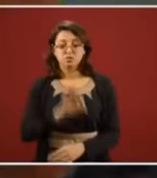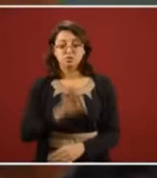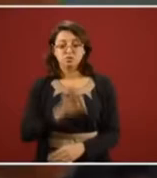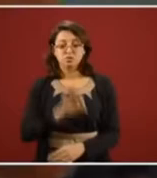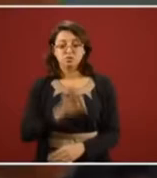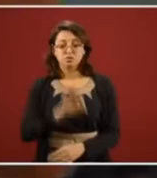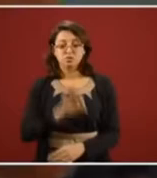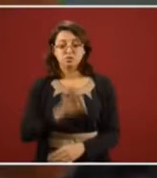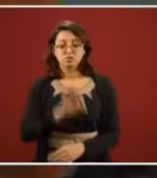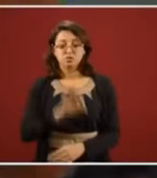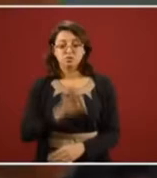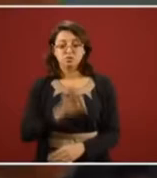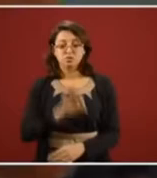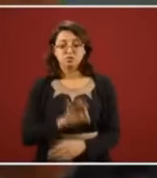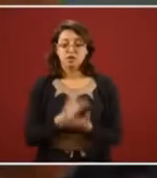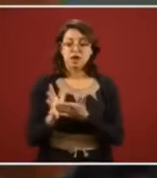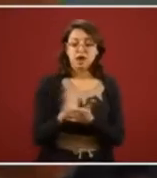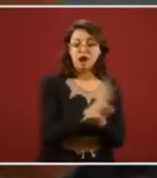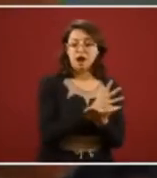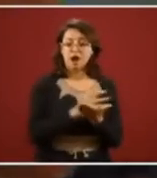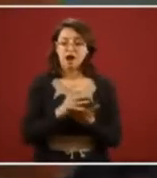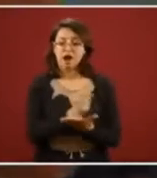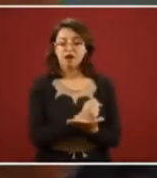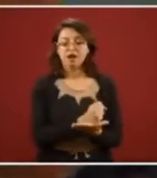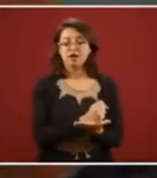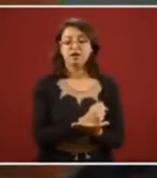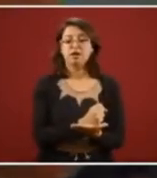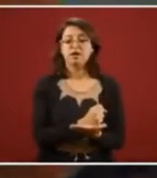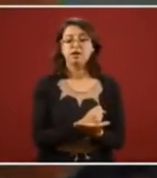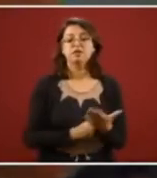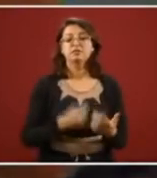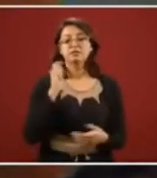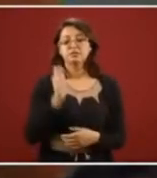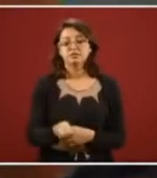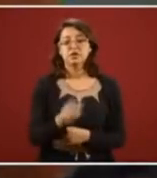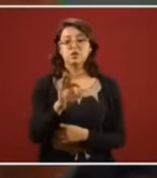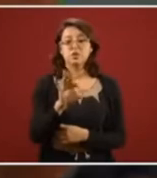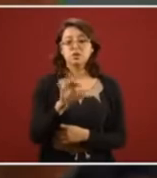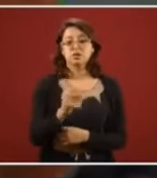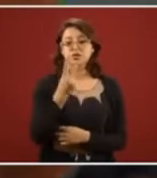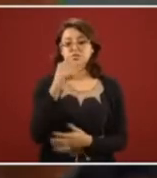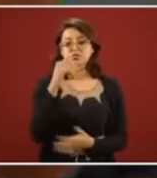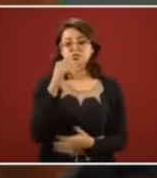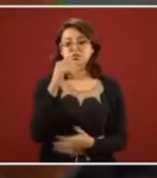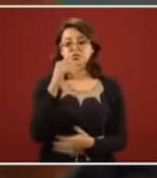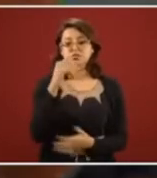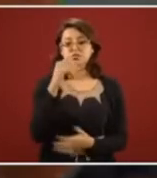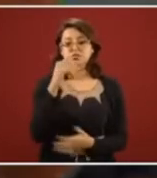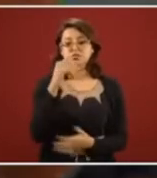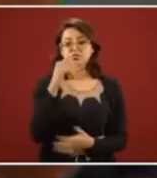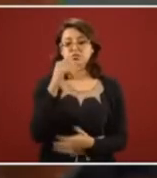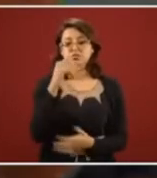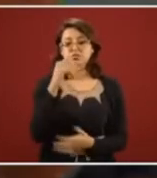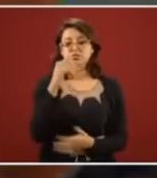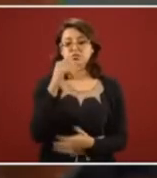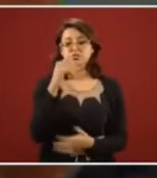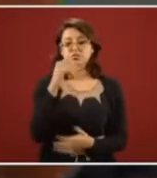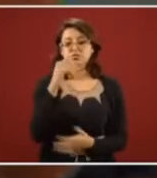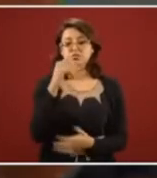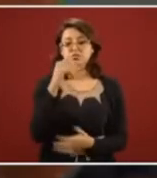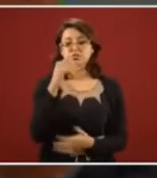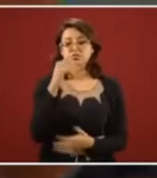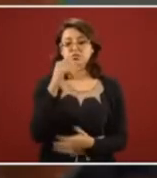él a ver links es decir 42 mil millones de pesos de hartford y el